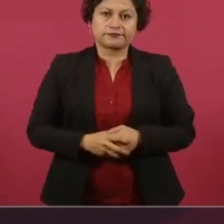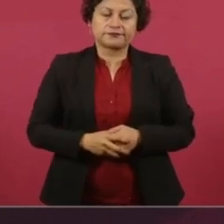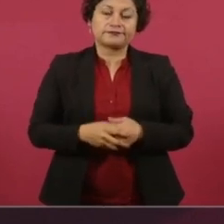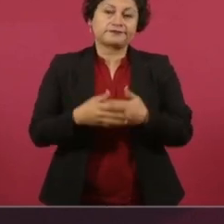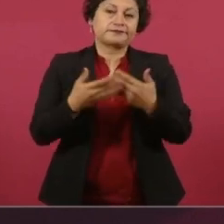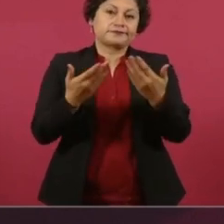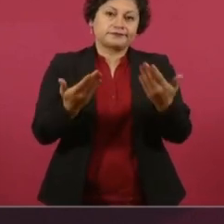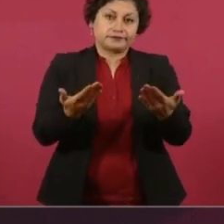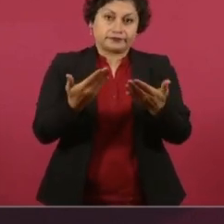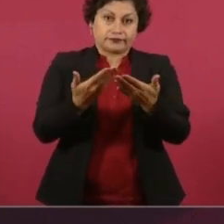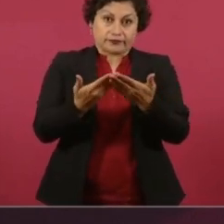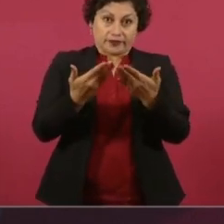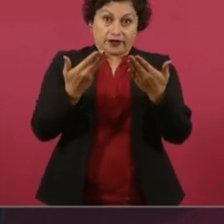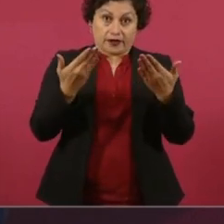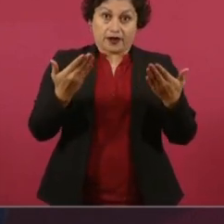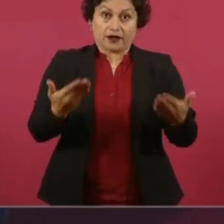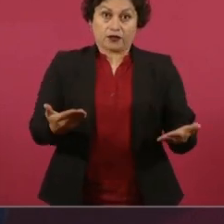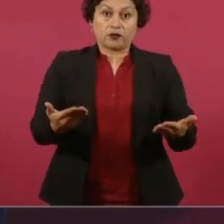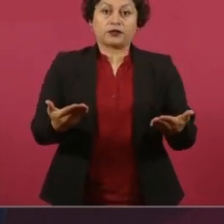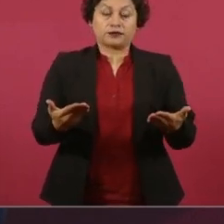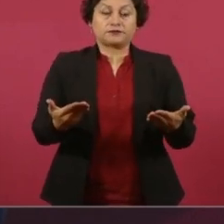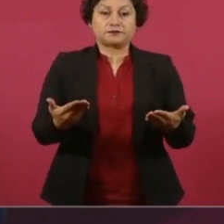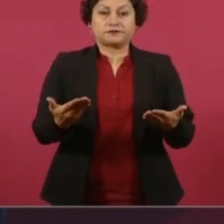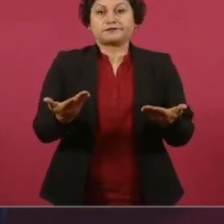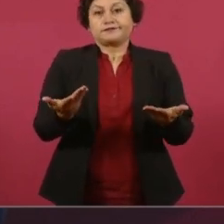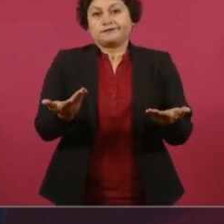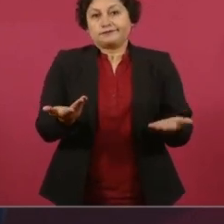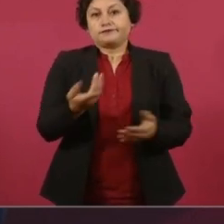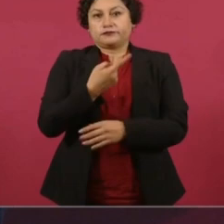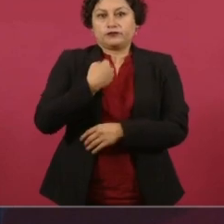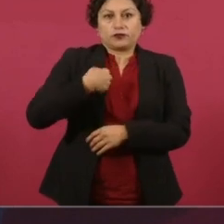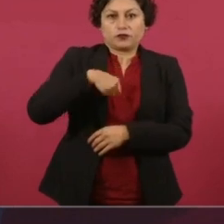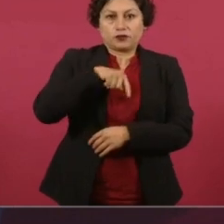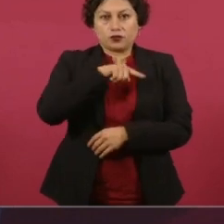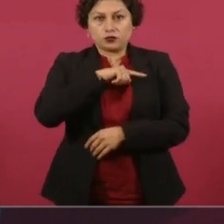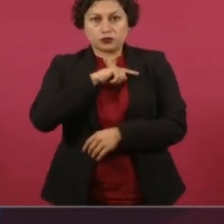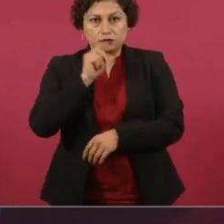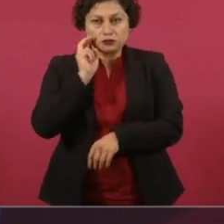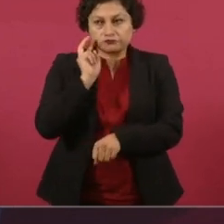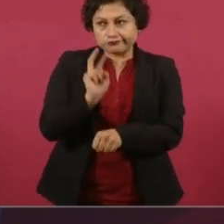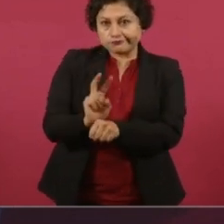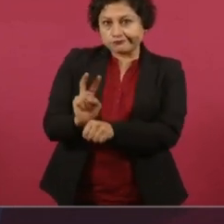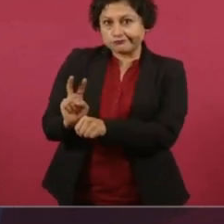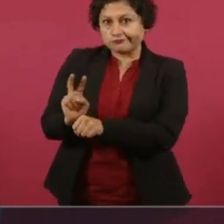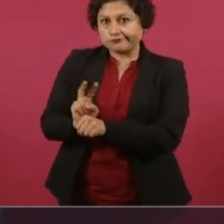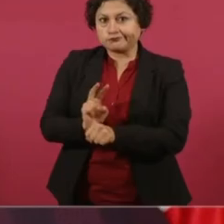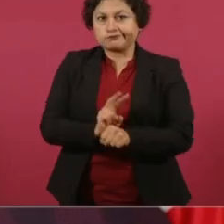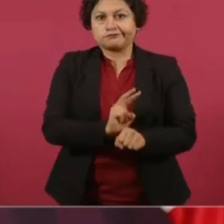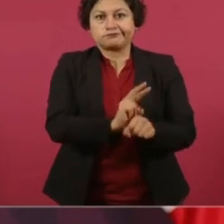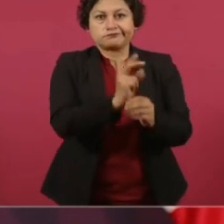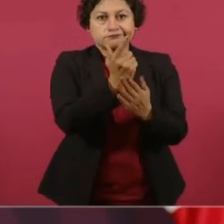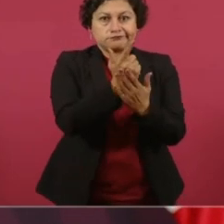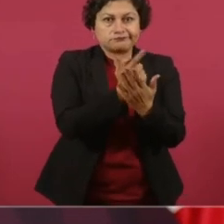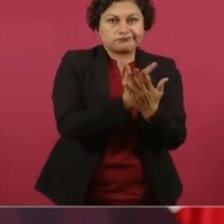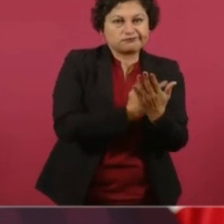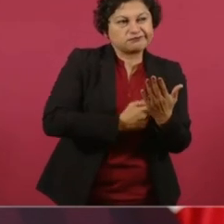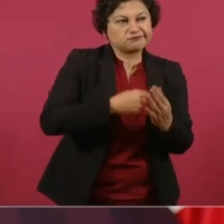ahora estamos llevando a cabo este seguimiento, que es muy importante